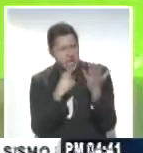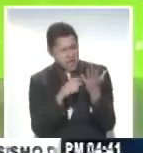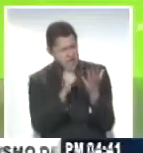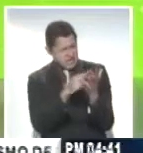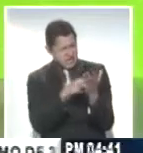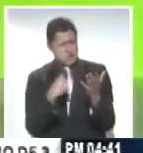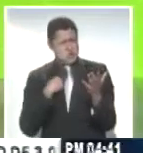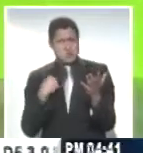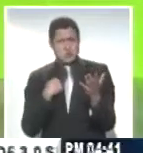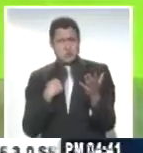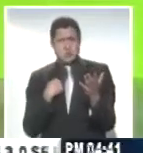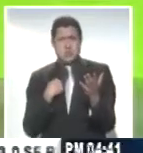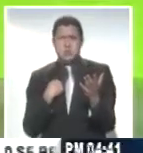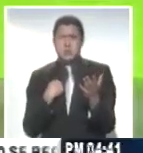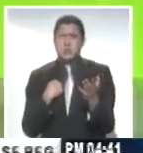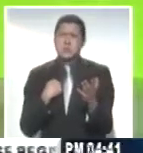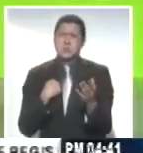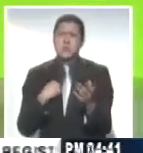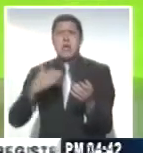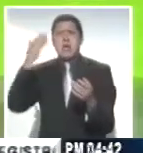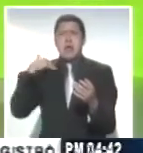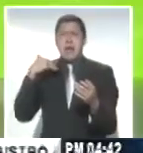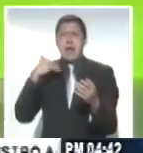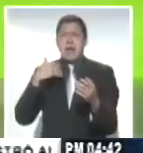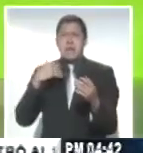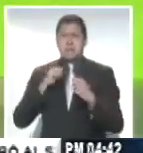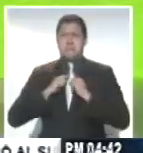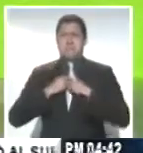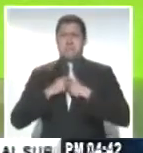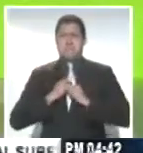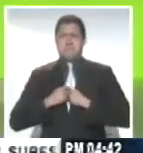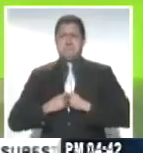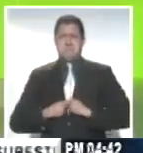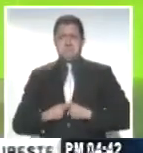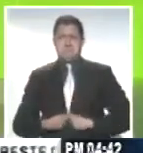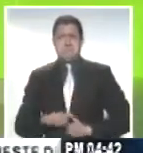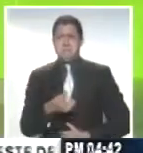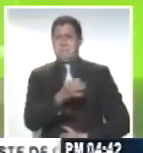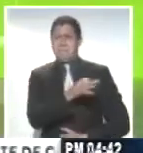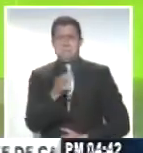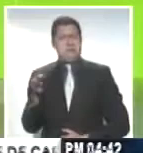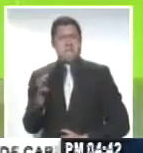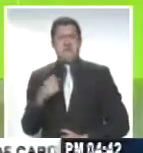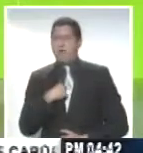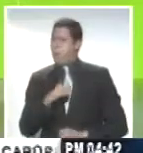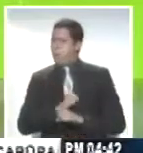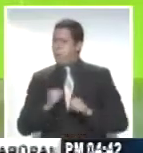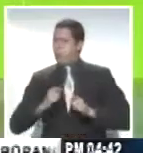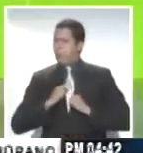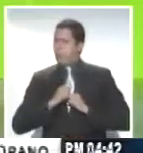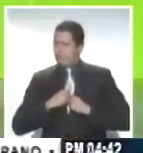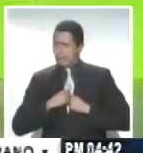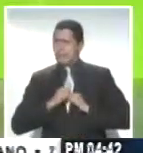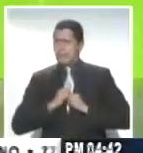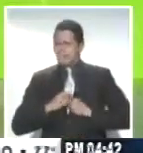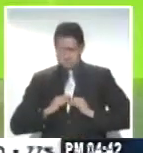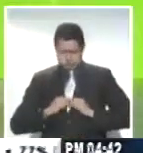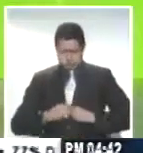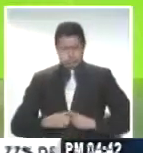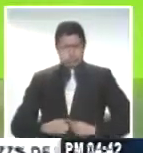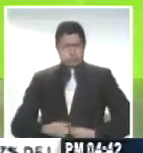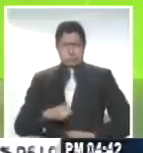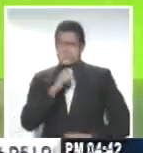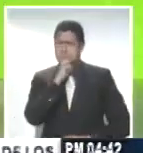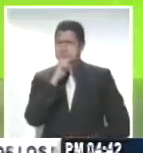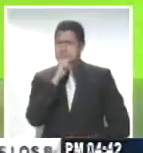mire, yo antes me abrochaba mi camisa, ahora no puede. Llega un momento en que el paciente